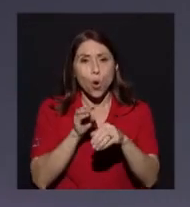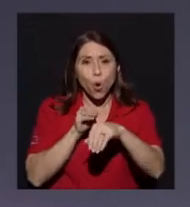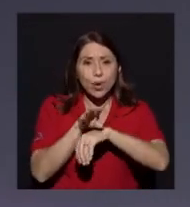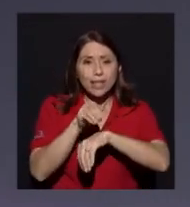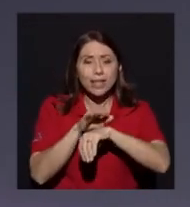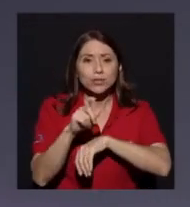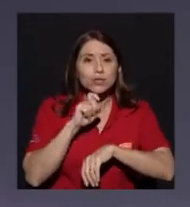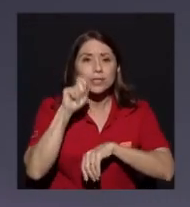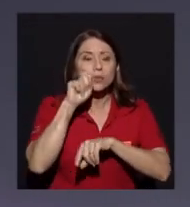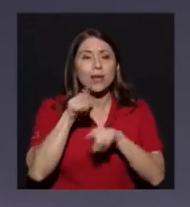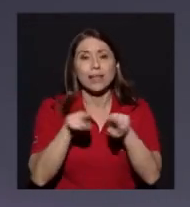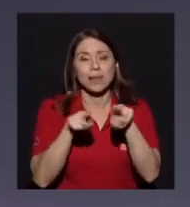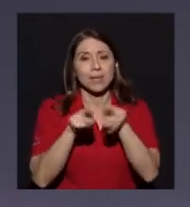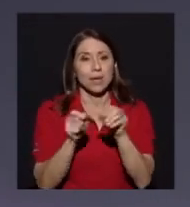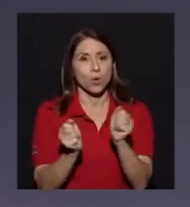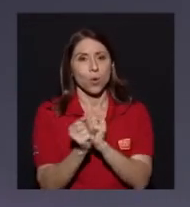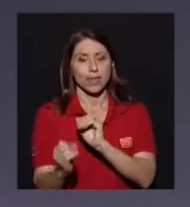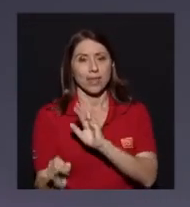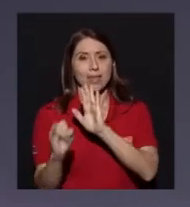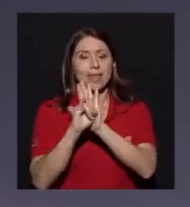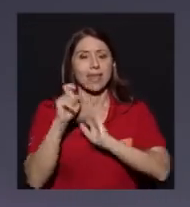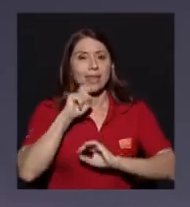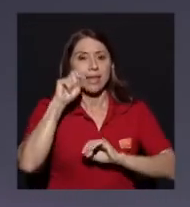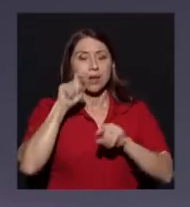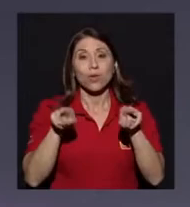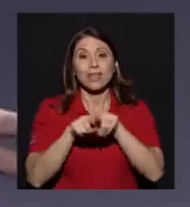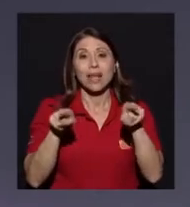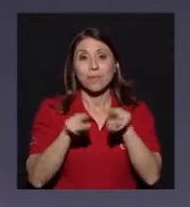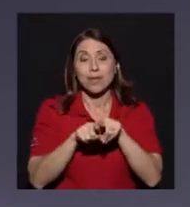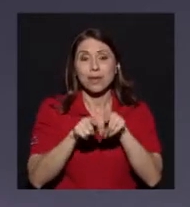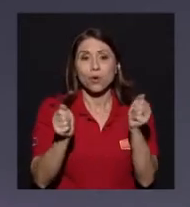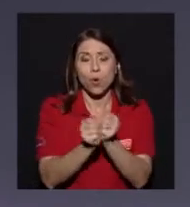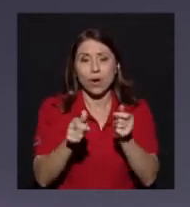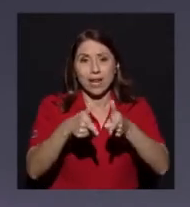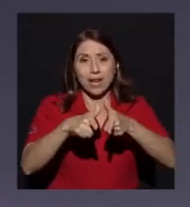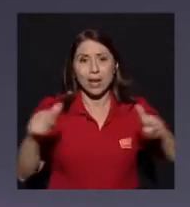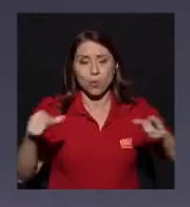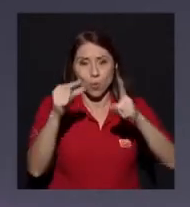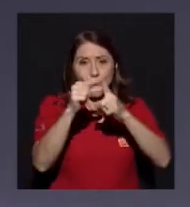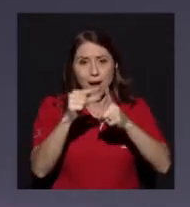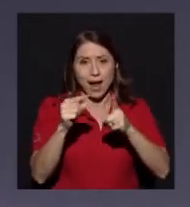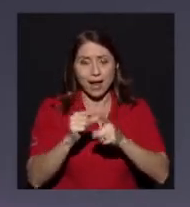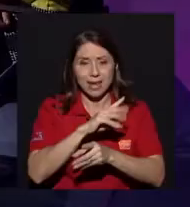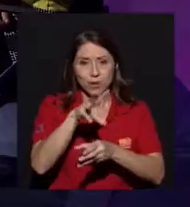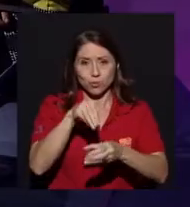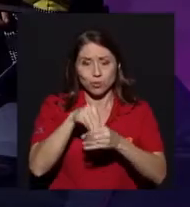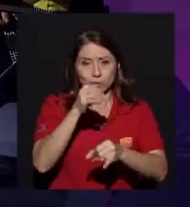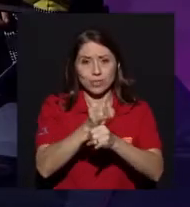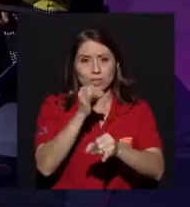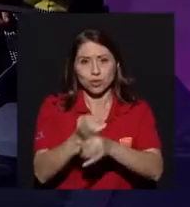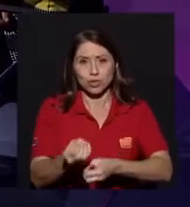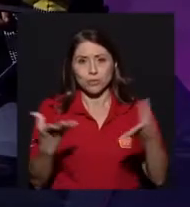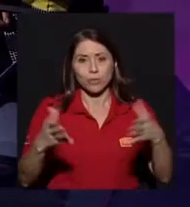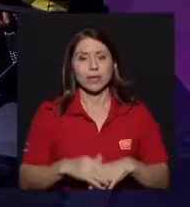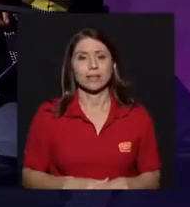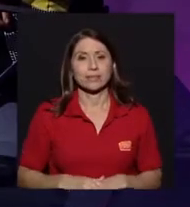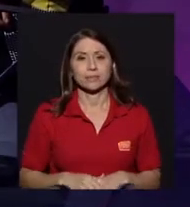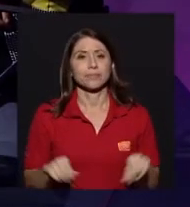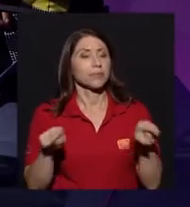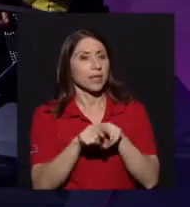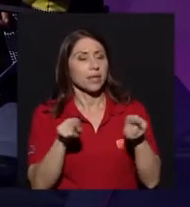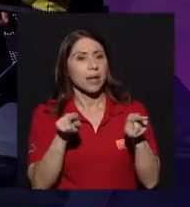de género con el lenguaje de enero inclusivo en las instituciones públicas además también responde a